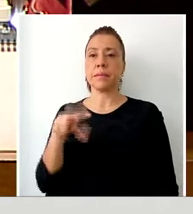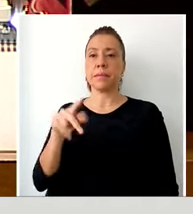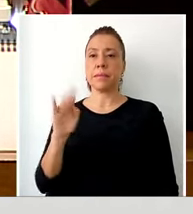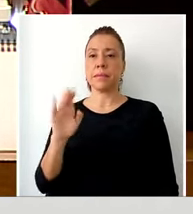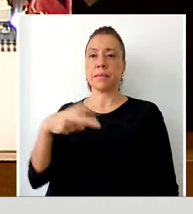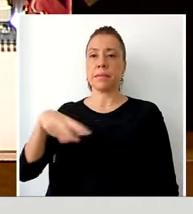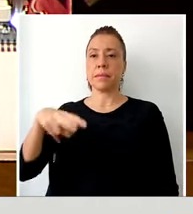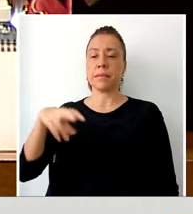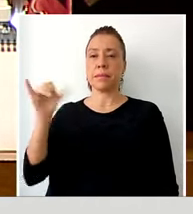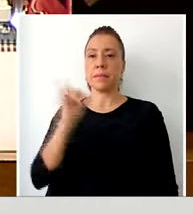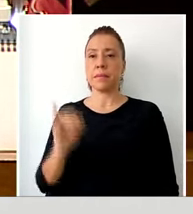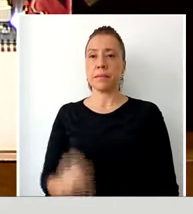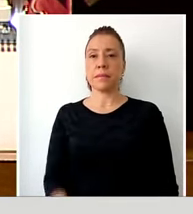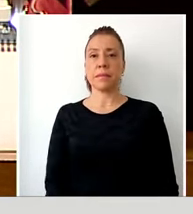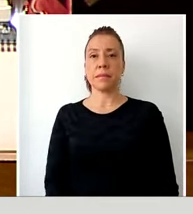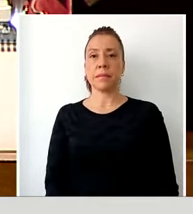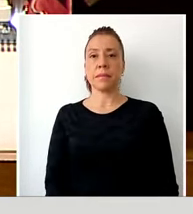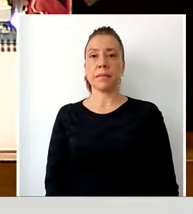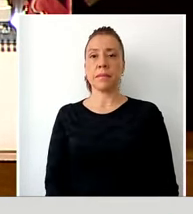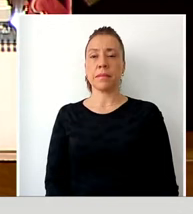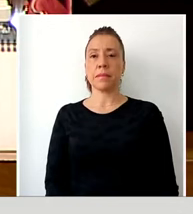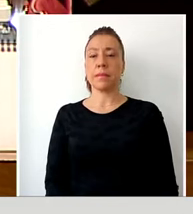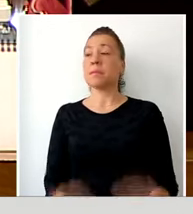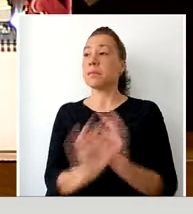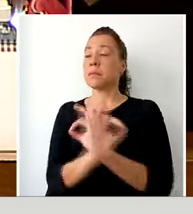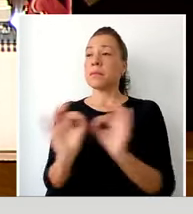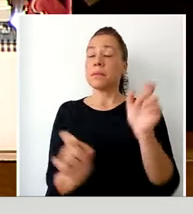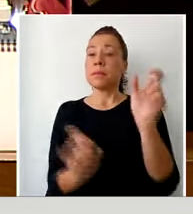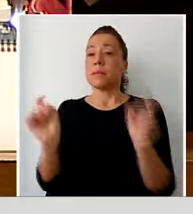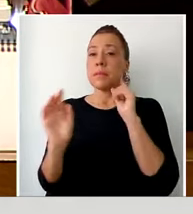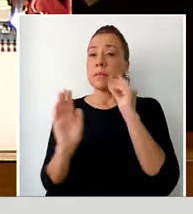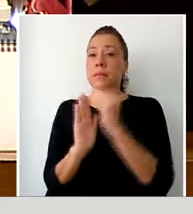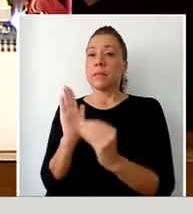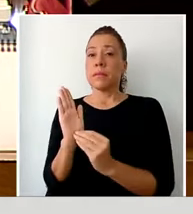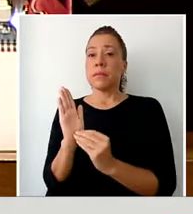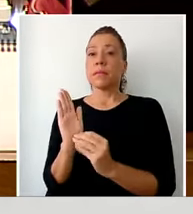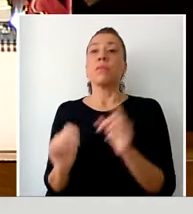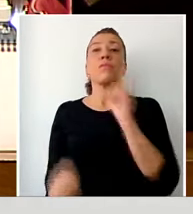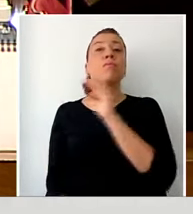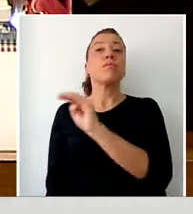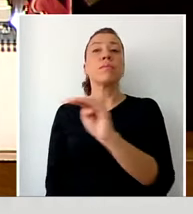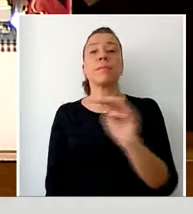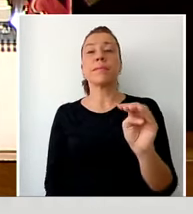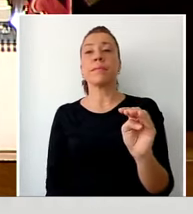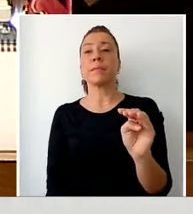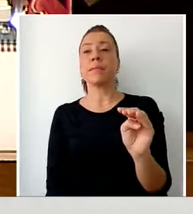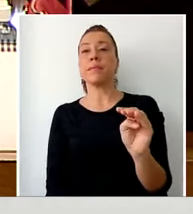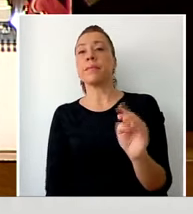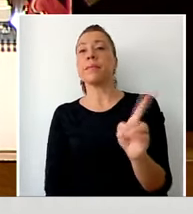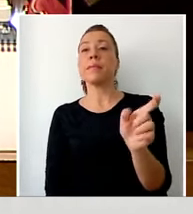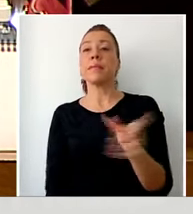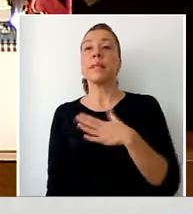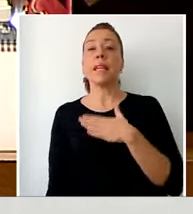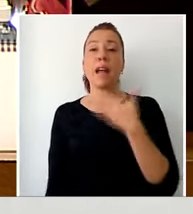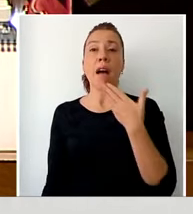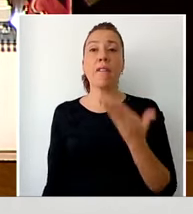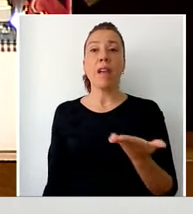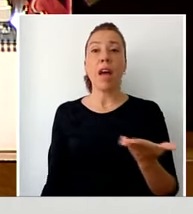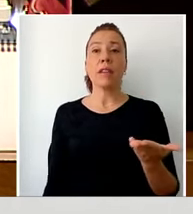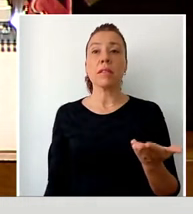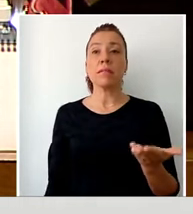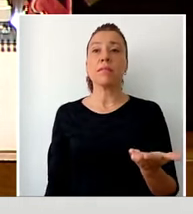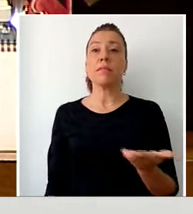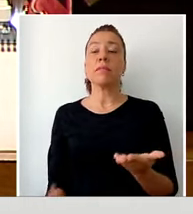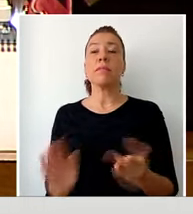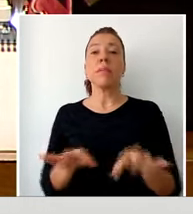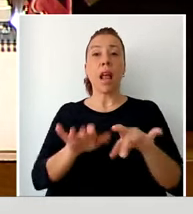no no habiendo más inscritos hago el último llamado alguien quiere hacer uso de la palabra para que se inscriba la plataforma